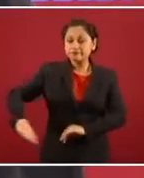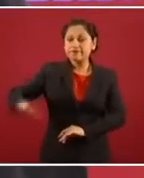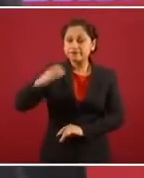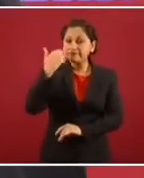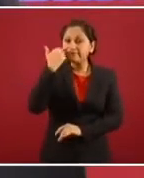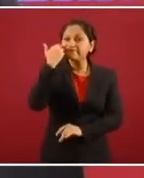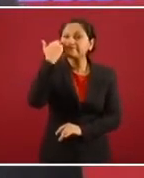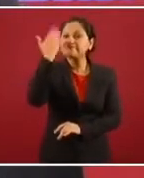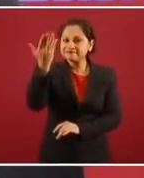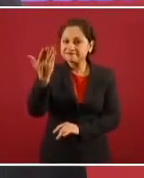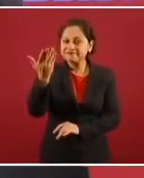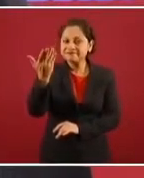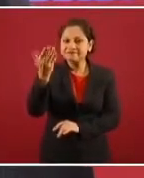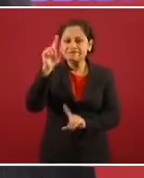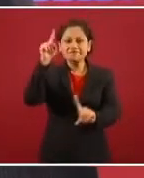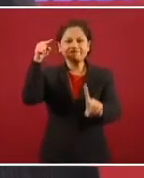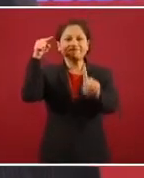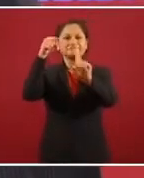quiere que haya democracia,